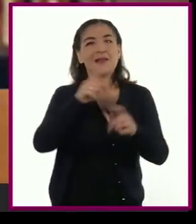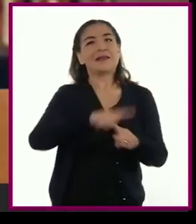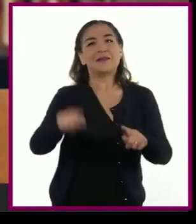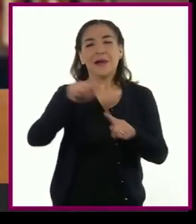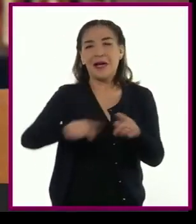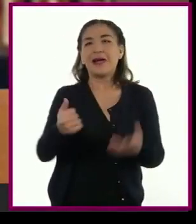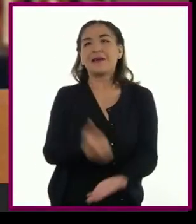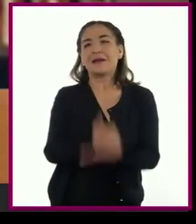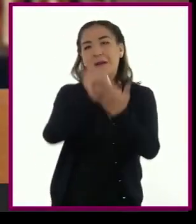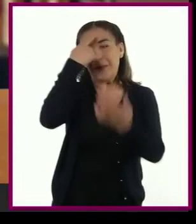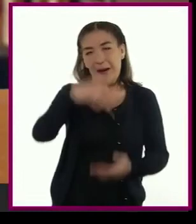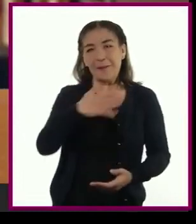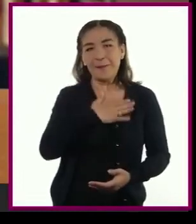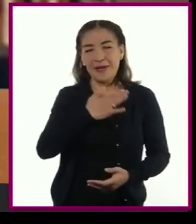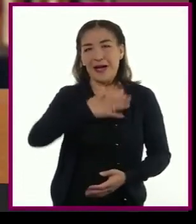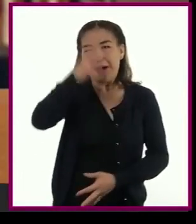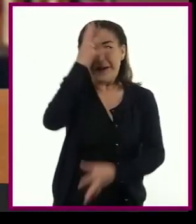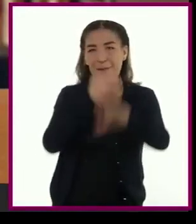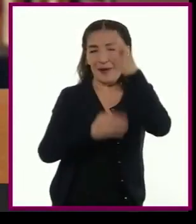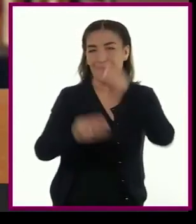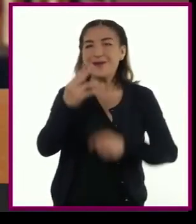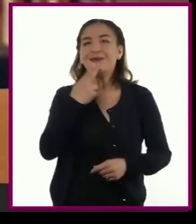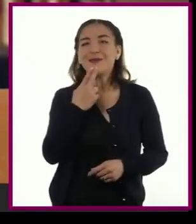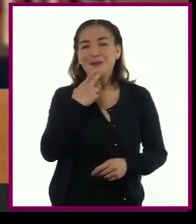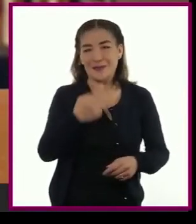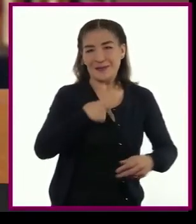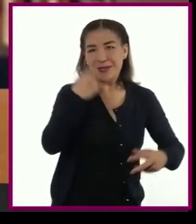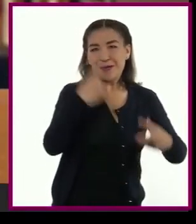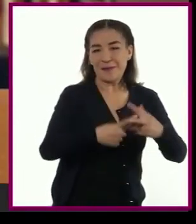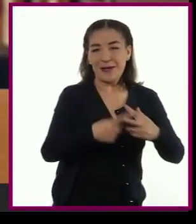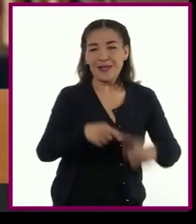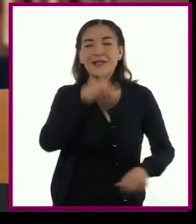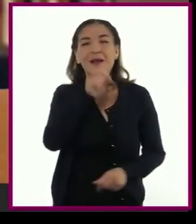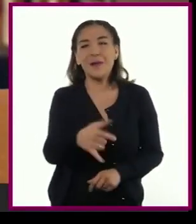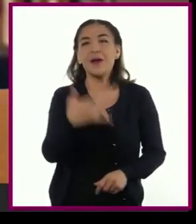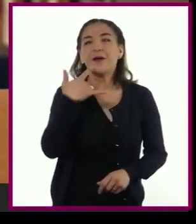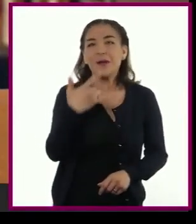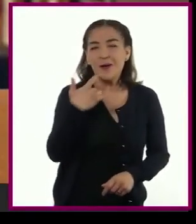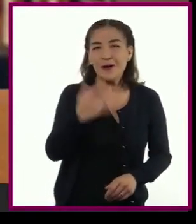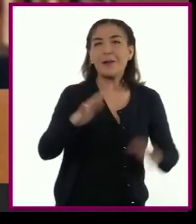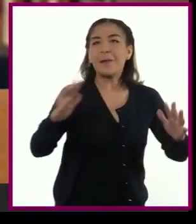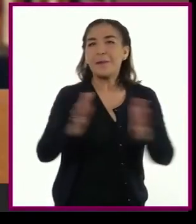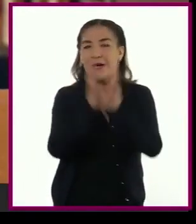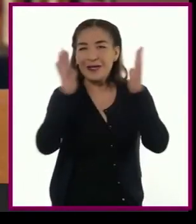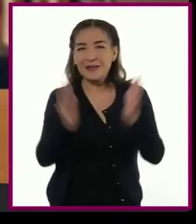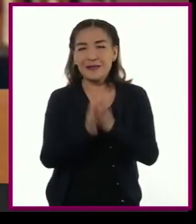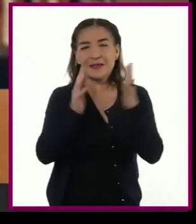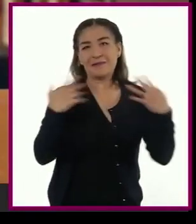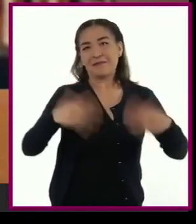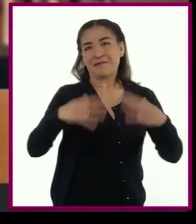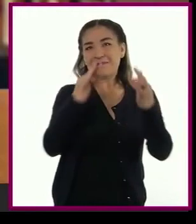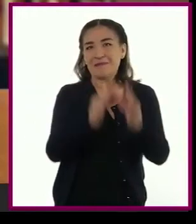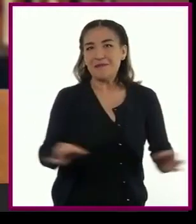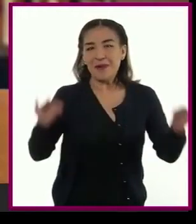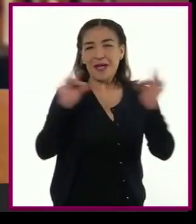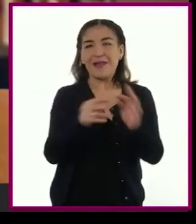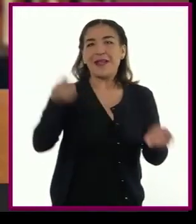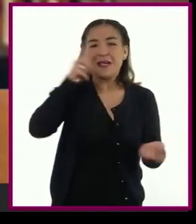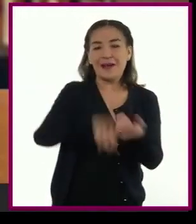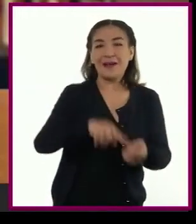propias herramientas matemáticas, logrando participar de manera destacada en